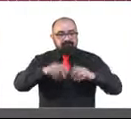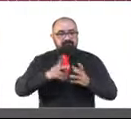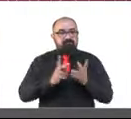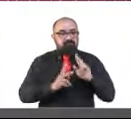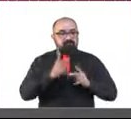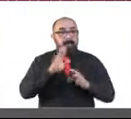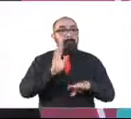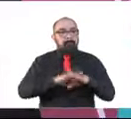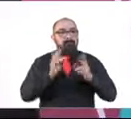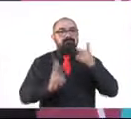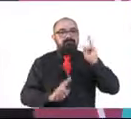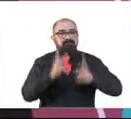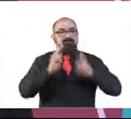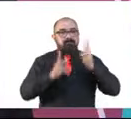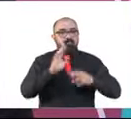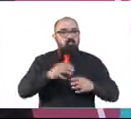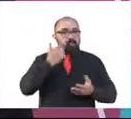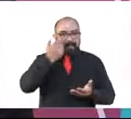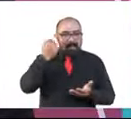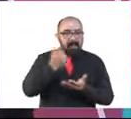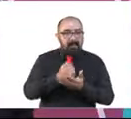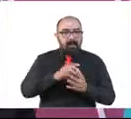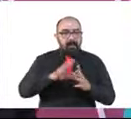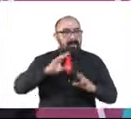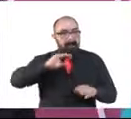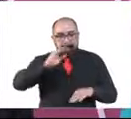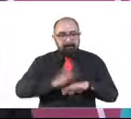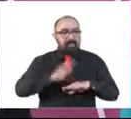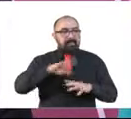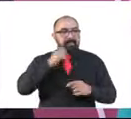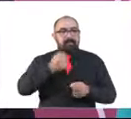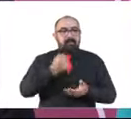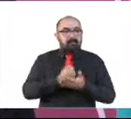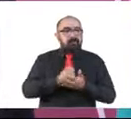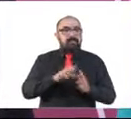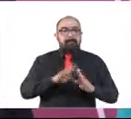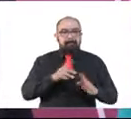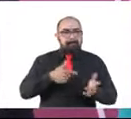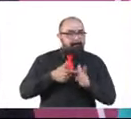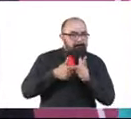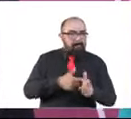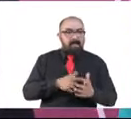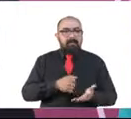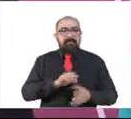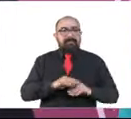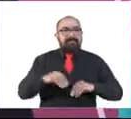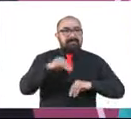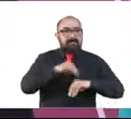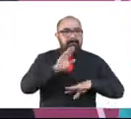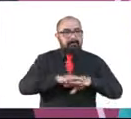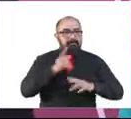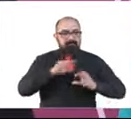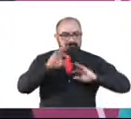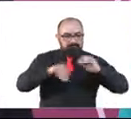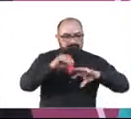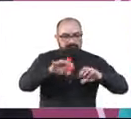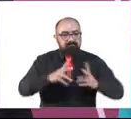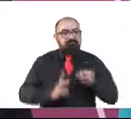suelos, porque queremos efectivamente tener suelos vivos con buenas prácticas agrícolas y mantener los suelos como, insisto, el